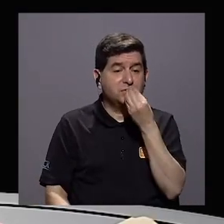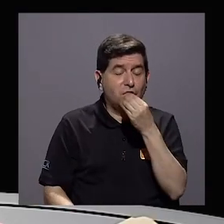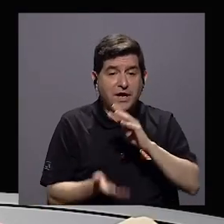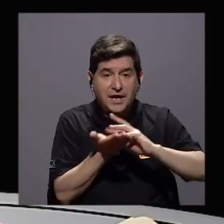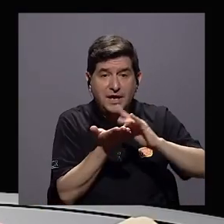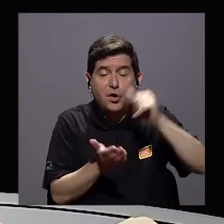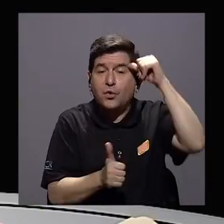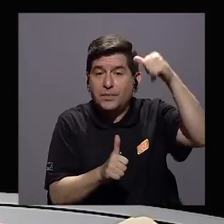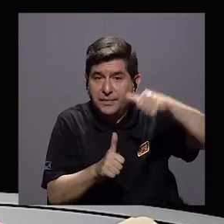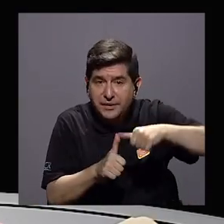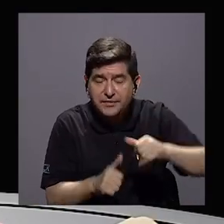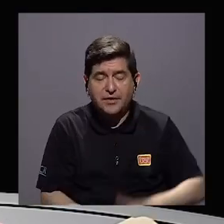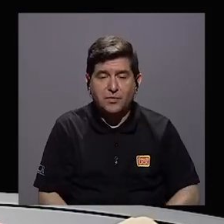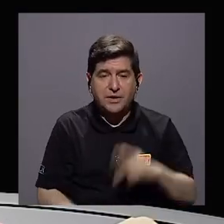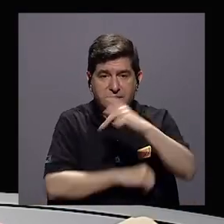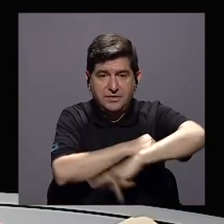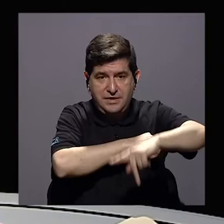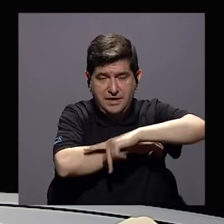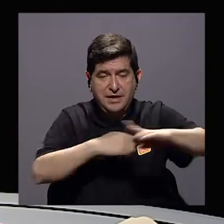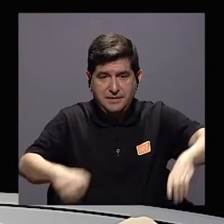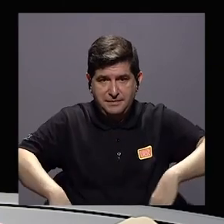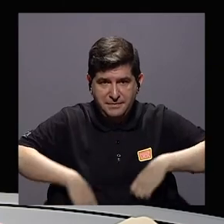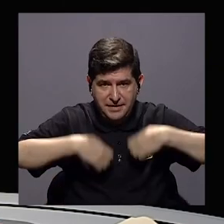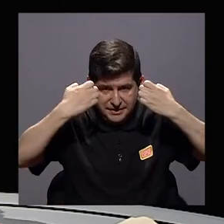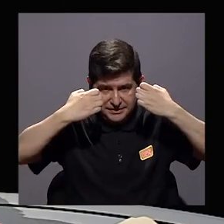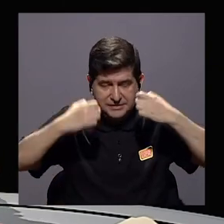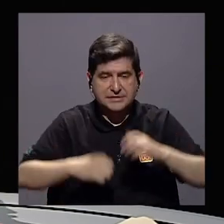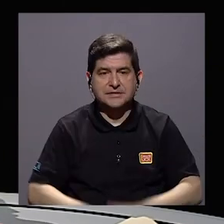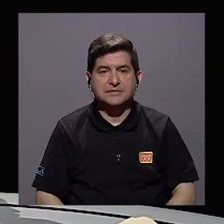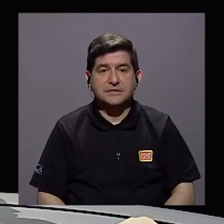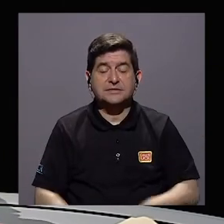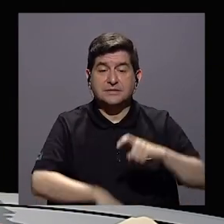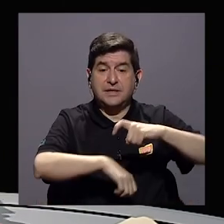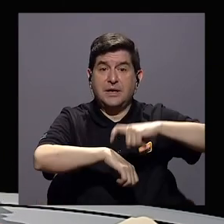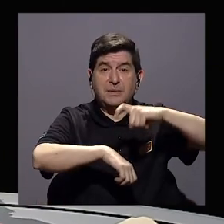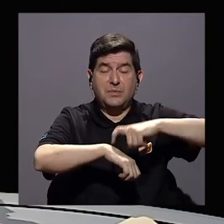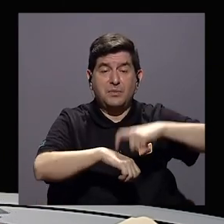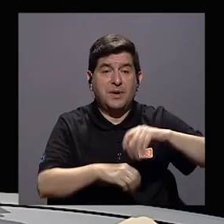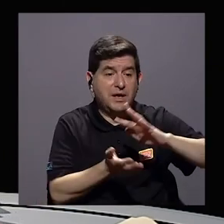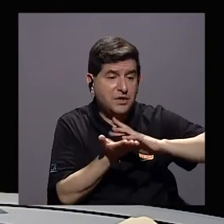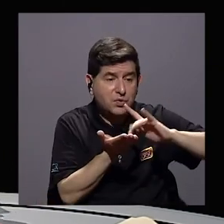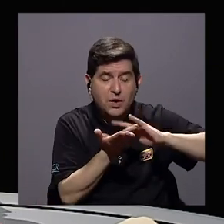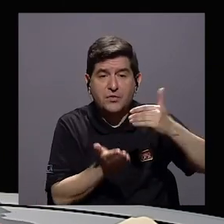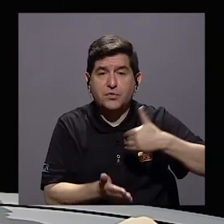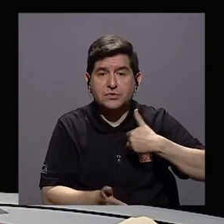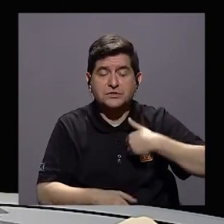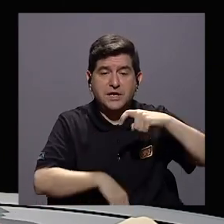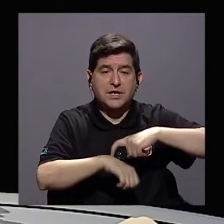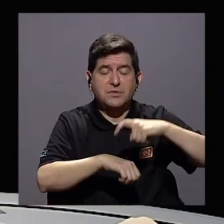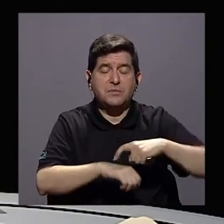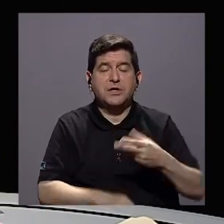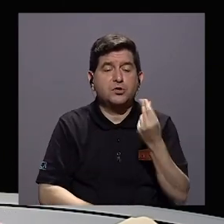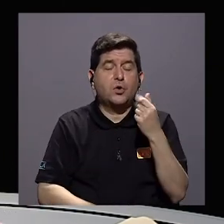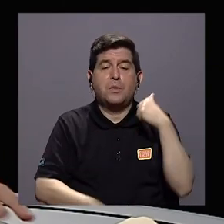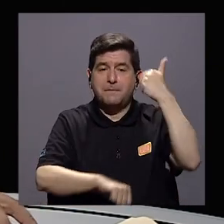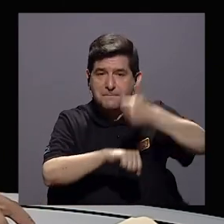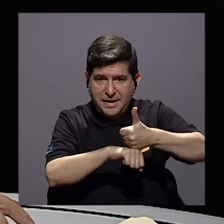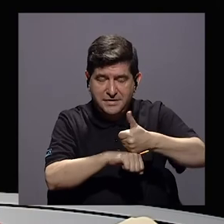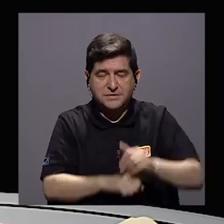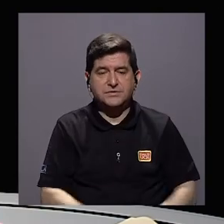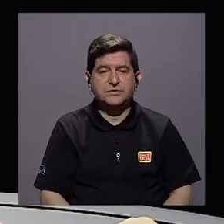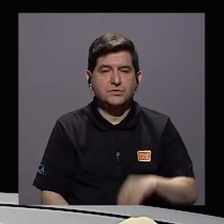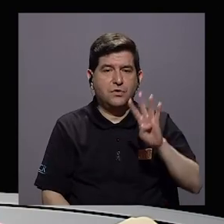arroz en su casa, recuerde que en este país existe un momento en que todavía el arroz tiene un momento en el que está fijado, que hay